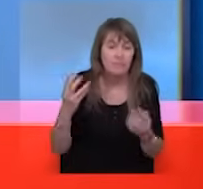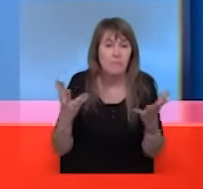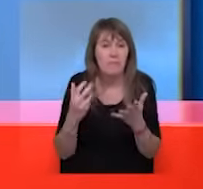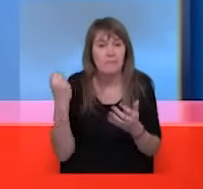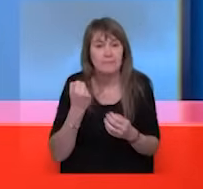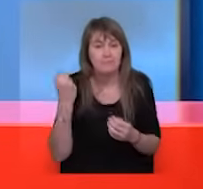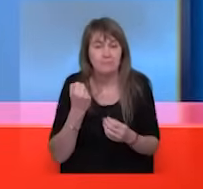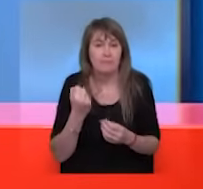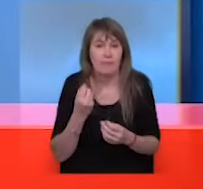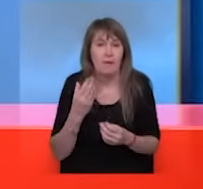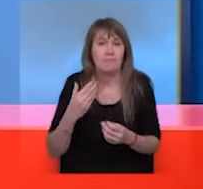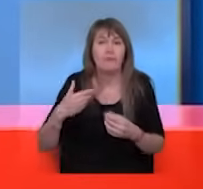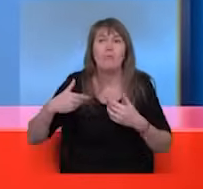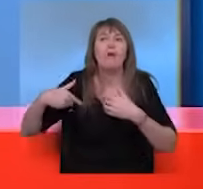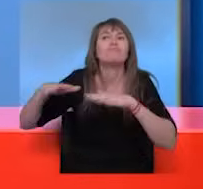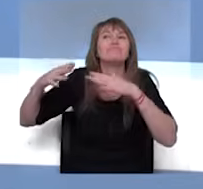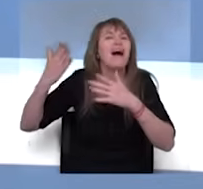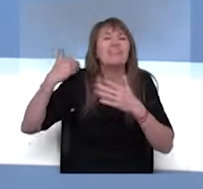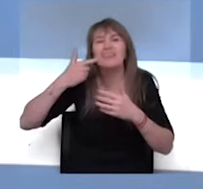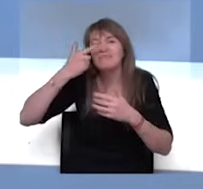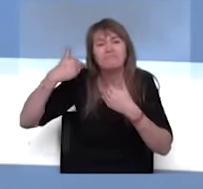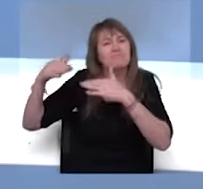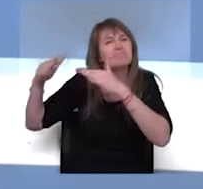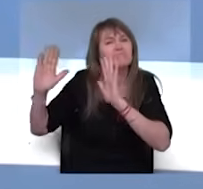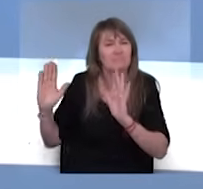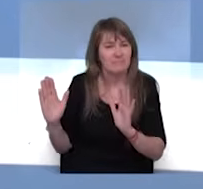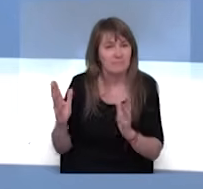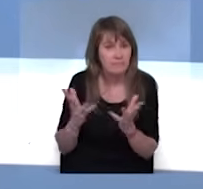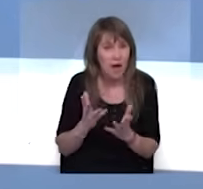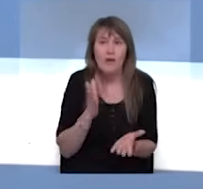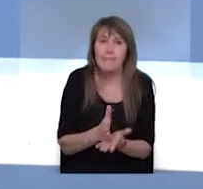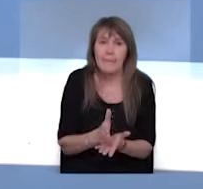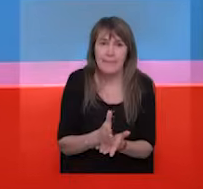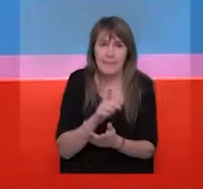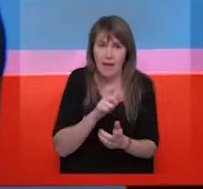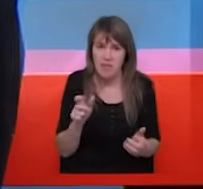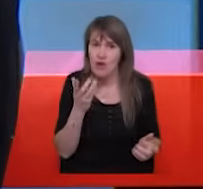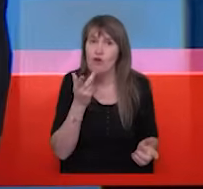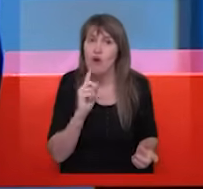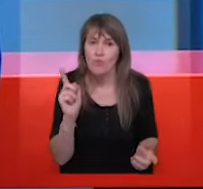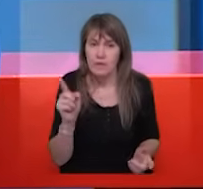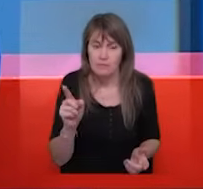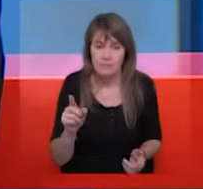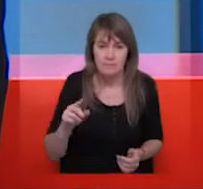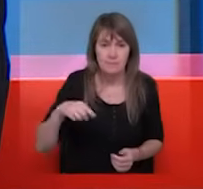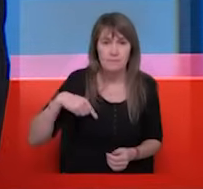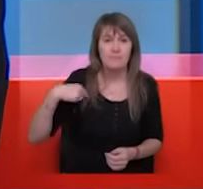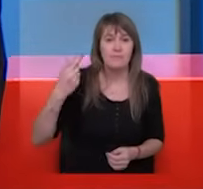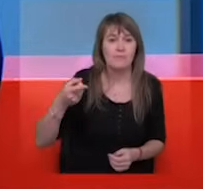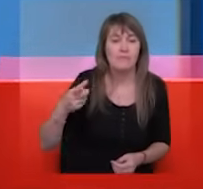pasado Sin más Ajá Eso es lo que quiero decir a vos te quedado cosa por responder te la respondes en la próxima at los espero no no